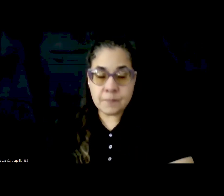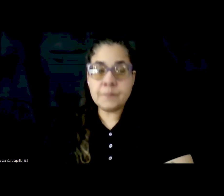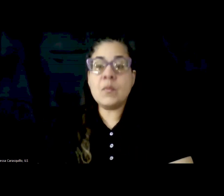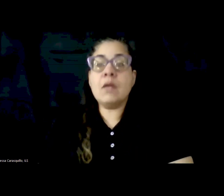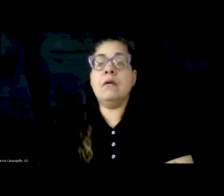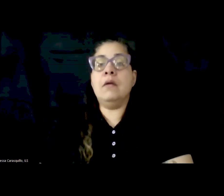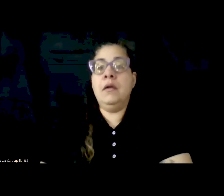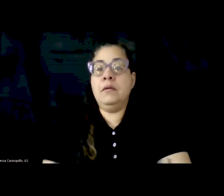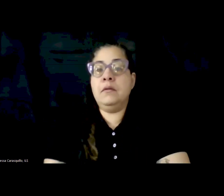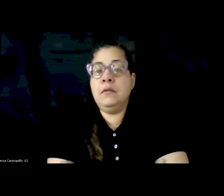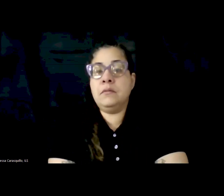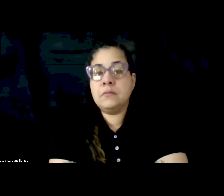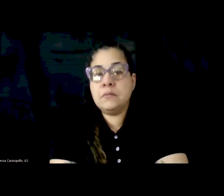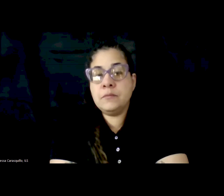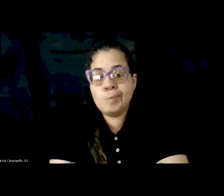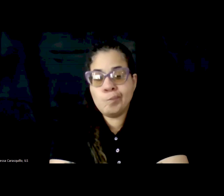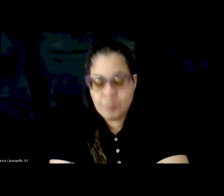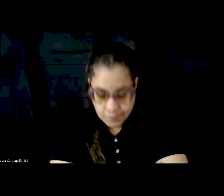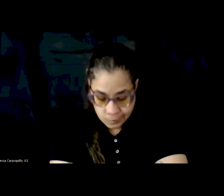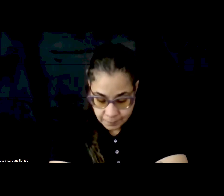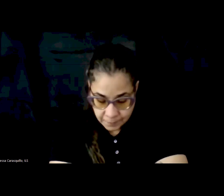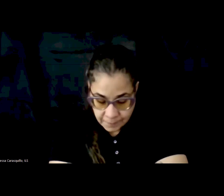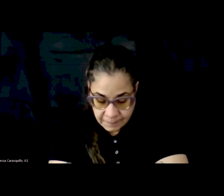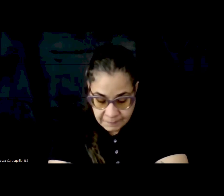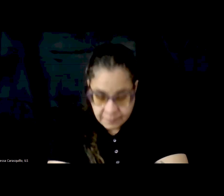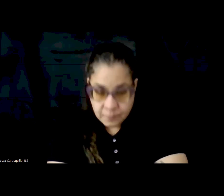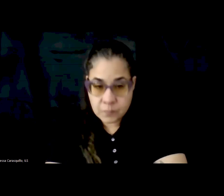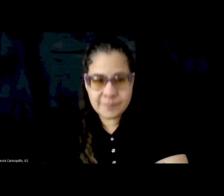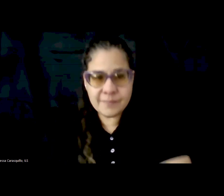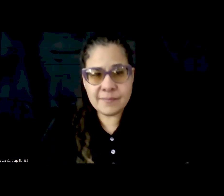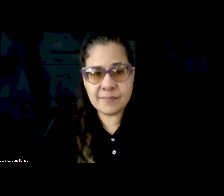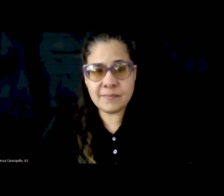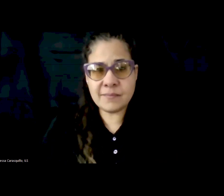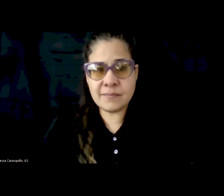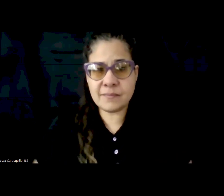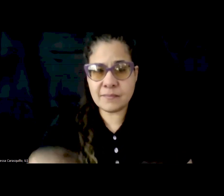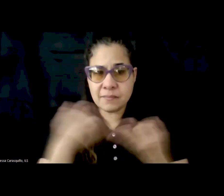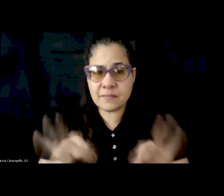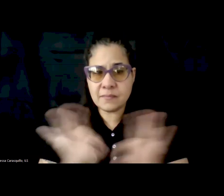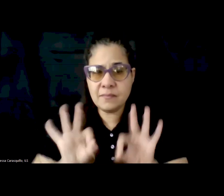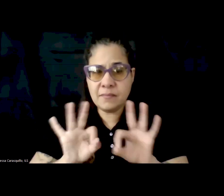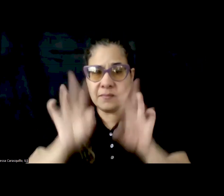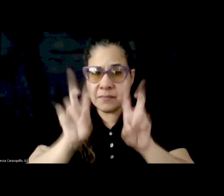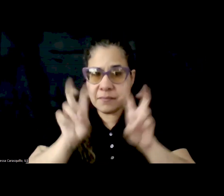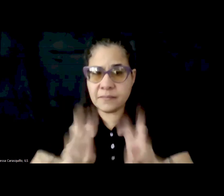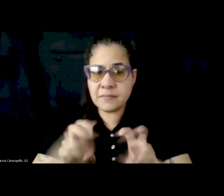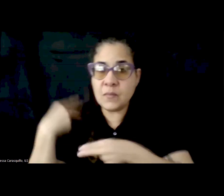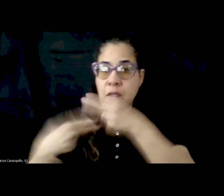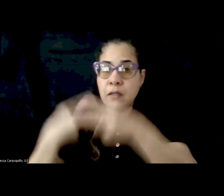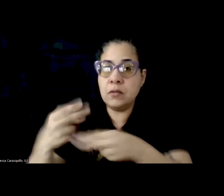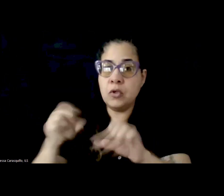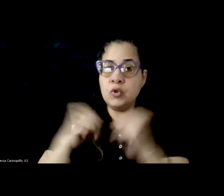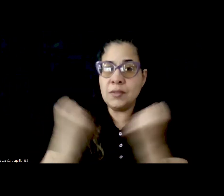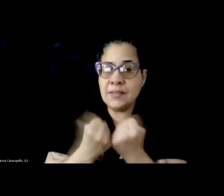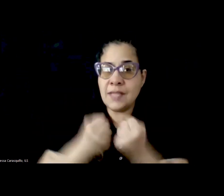Tenemos la primera pregunta, que fue la de medicamentos. Es importante que el TS investigue ese historial social de ese menor